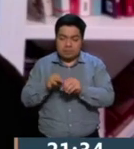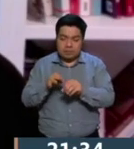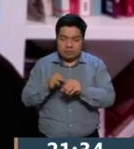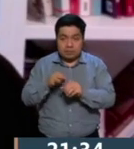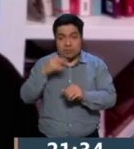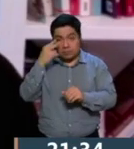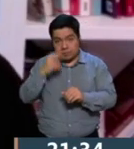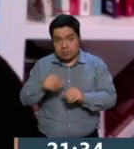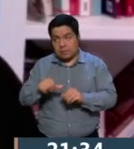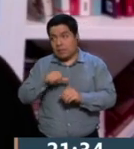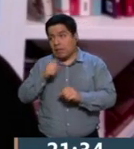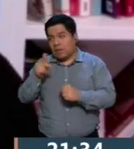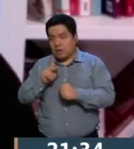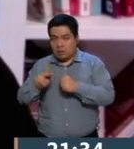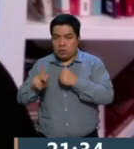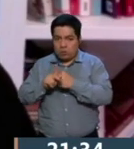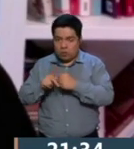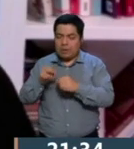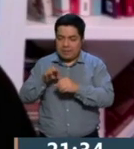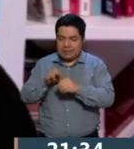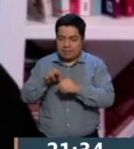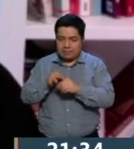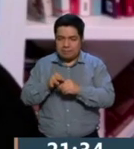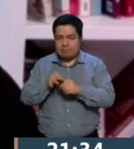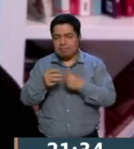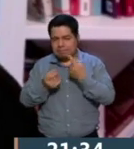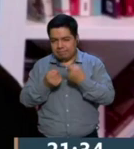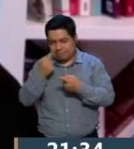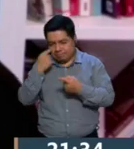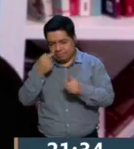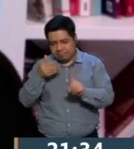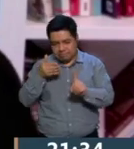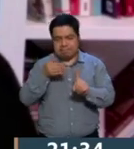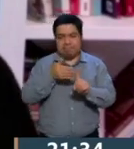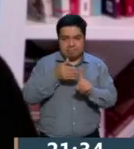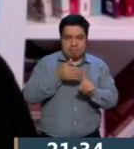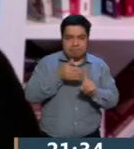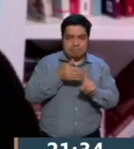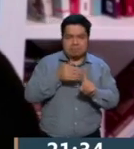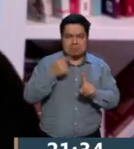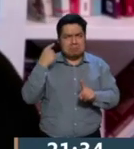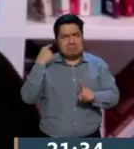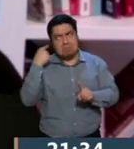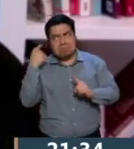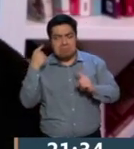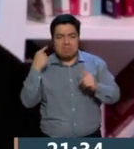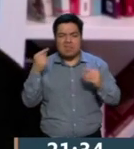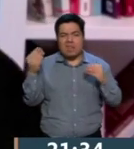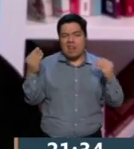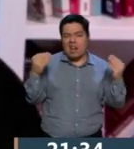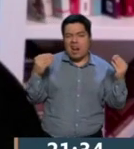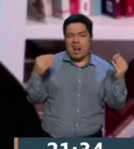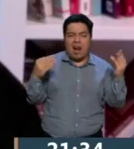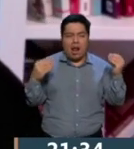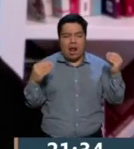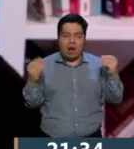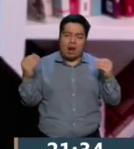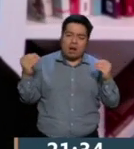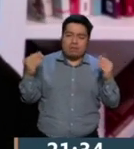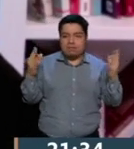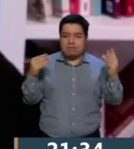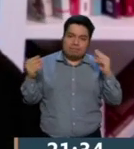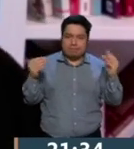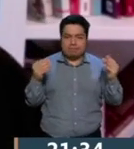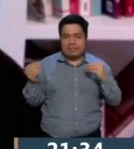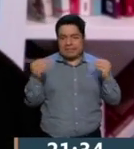mexicanos que radican en el extranjero. Y fíjate que por ahí te va el asunto. Habrán oído, hay una controversia, hay una discusión, hay toda una,